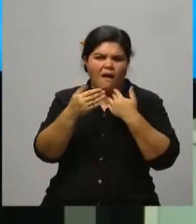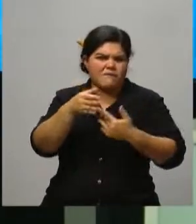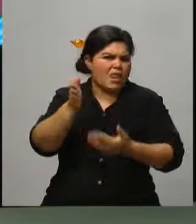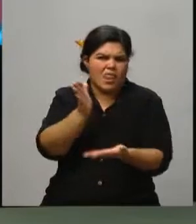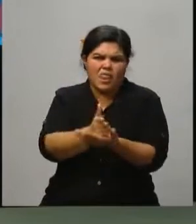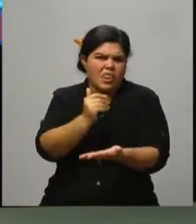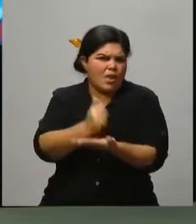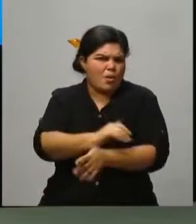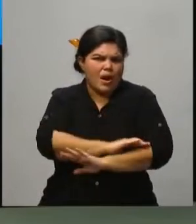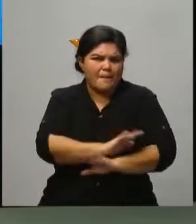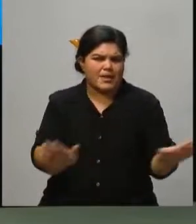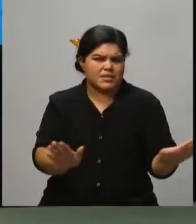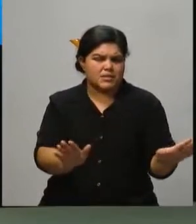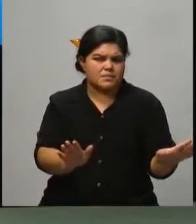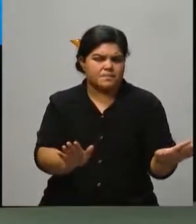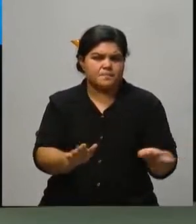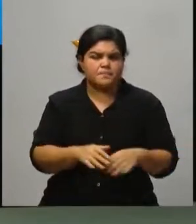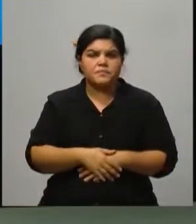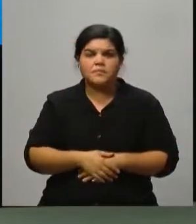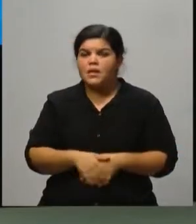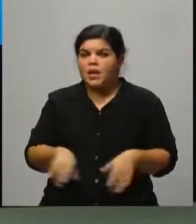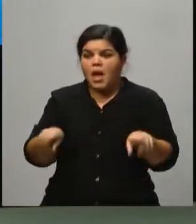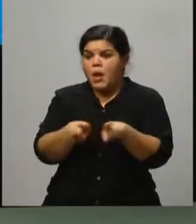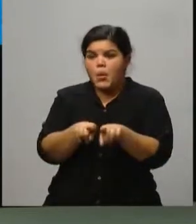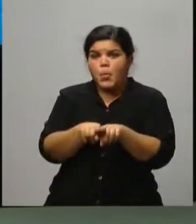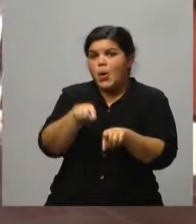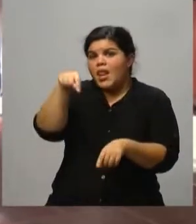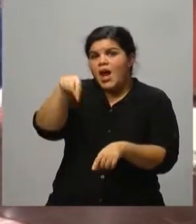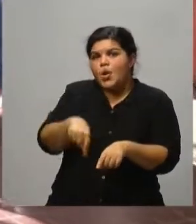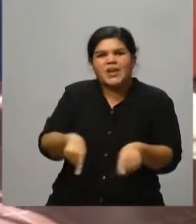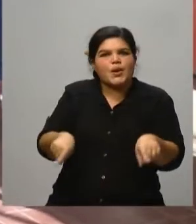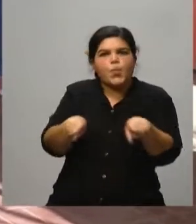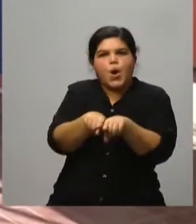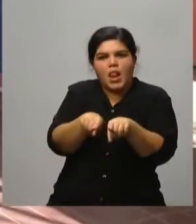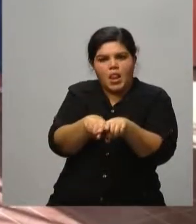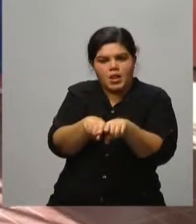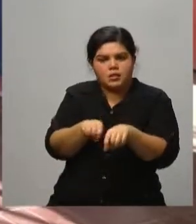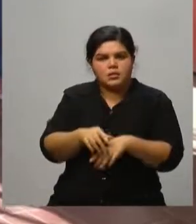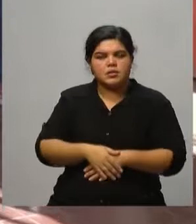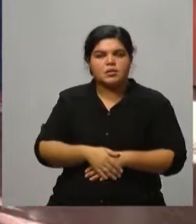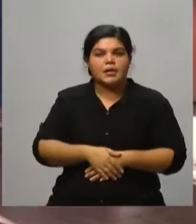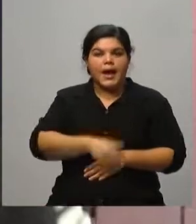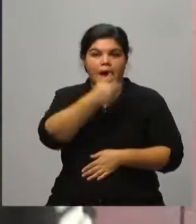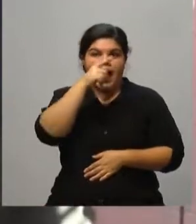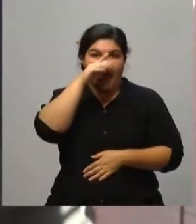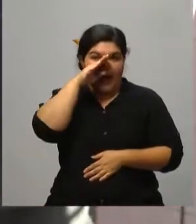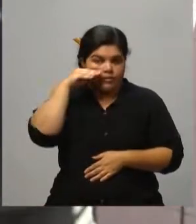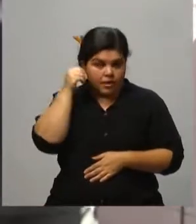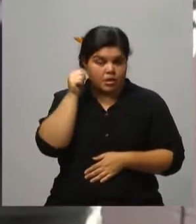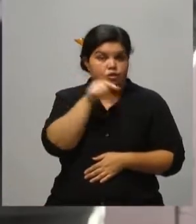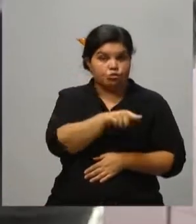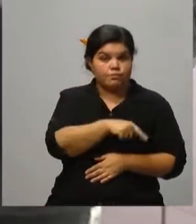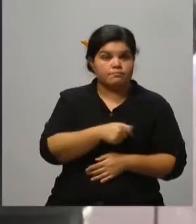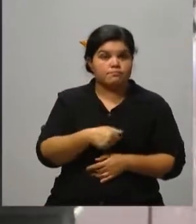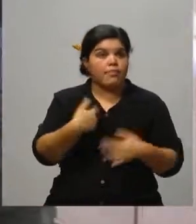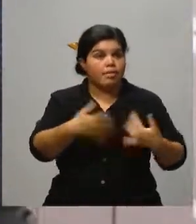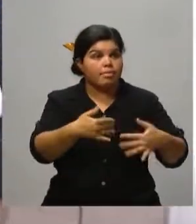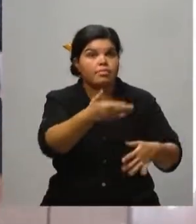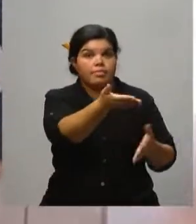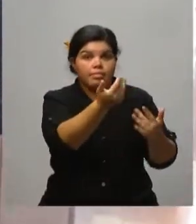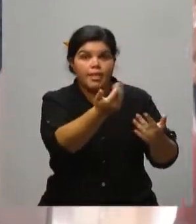ministerios o diferentes secretarías, es darle lugar a gente joven con nuevas ideas que pueden estar en